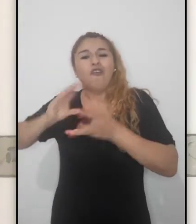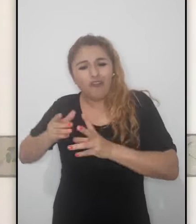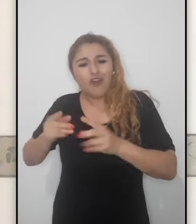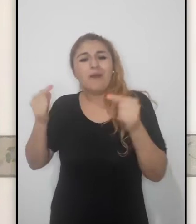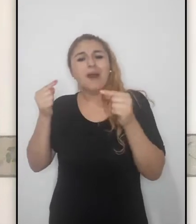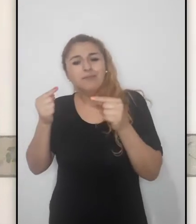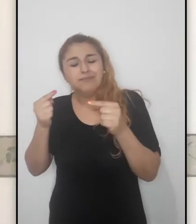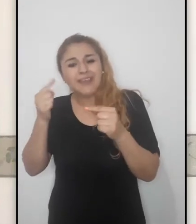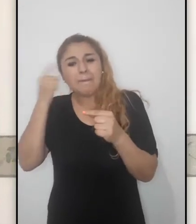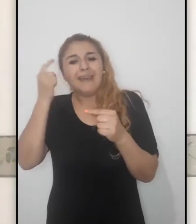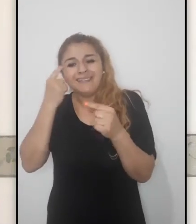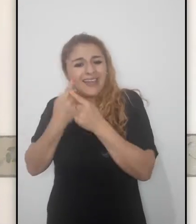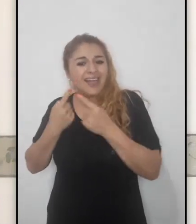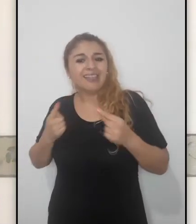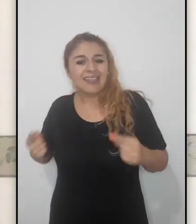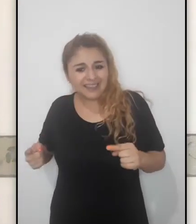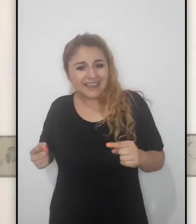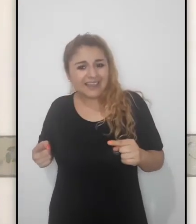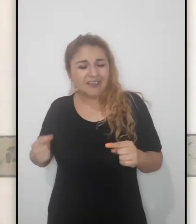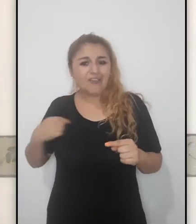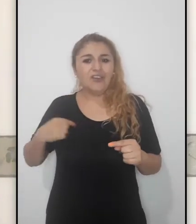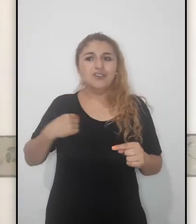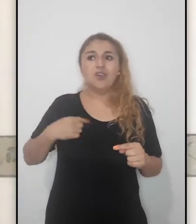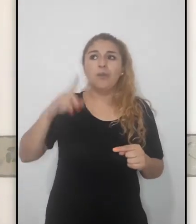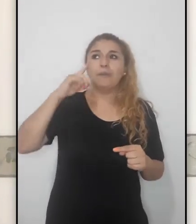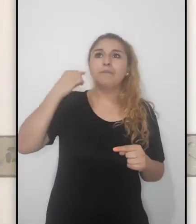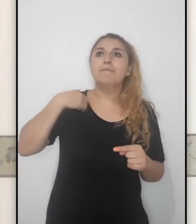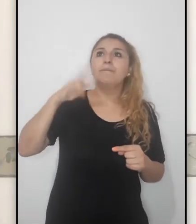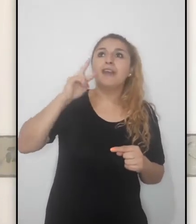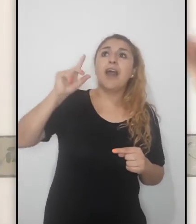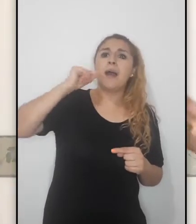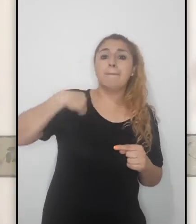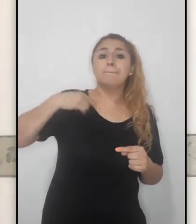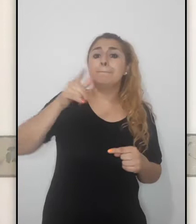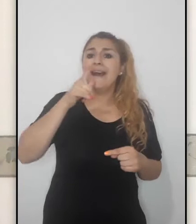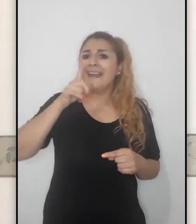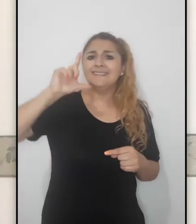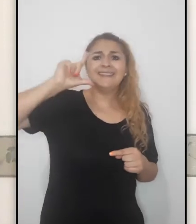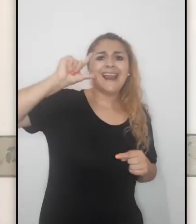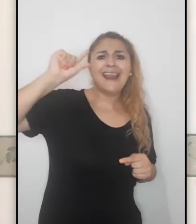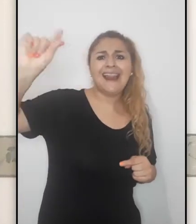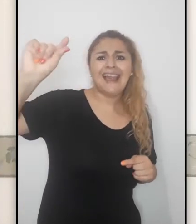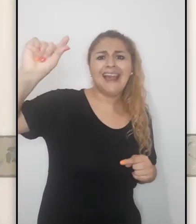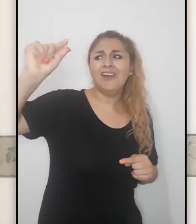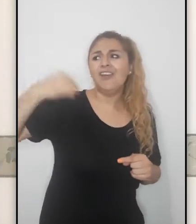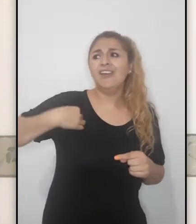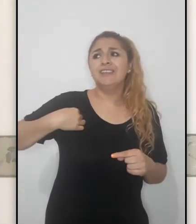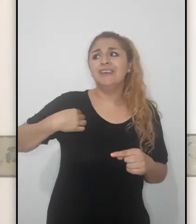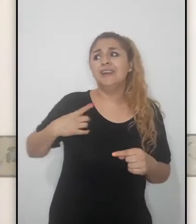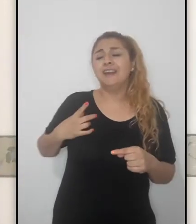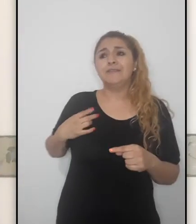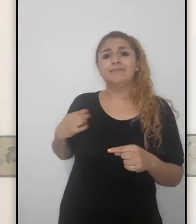bajo bueno o malo conceptos como tarde o temprano lindo o